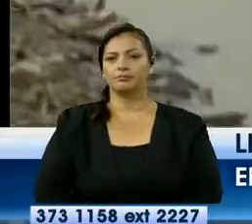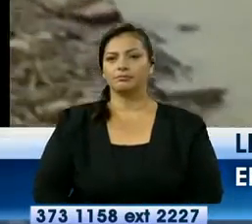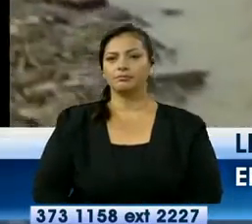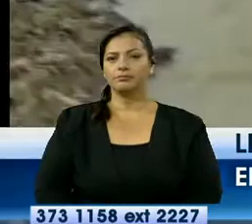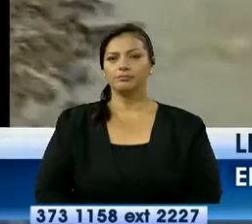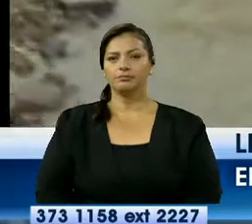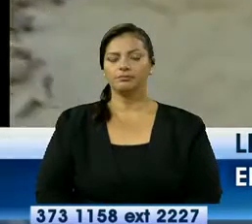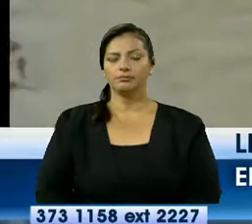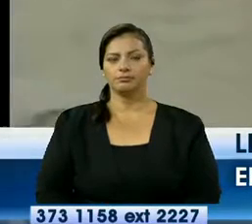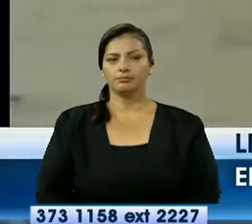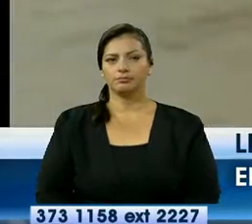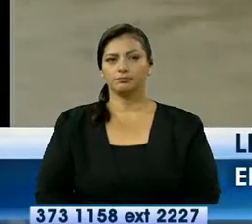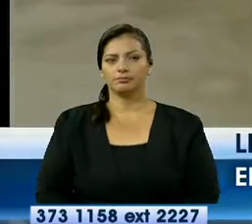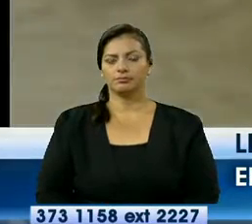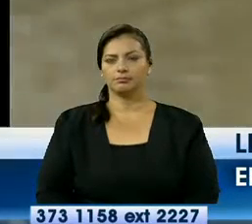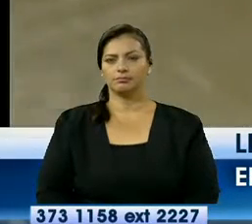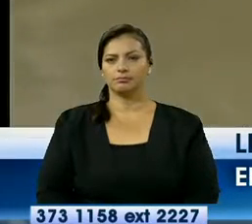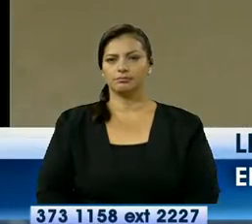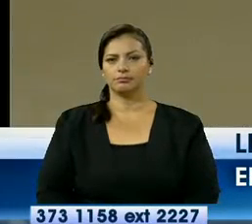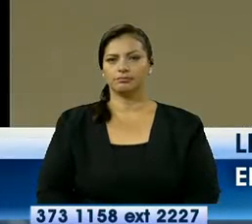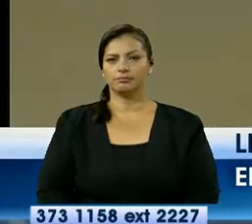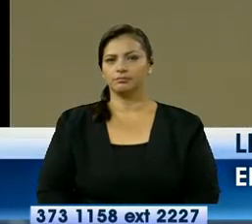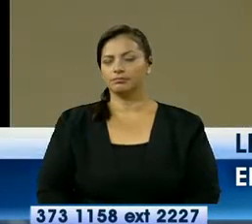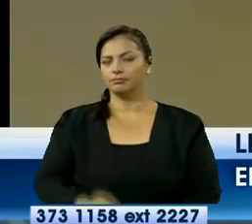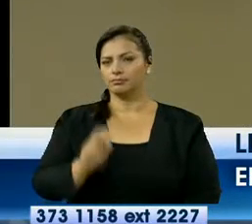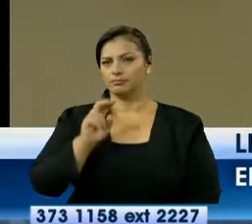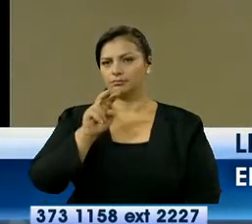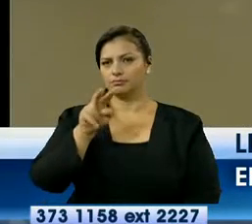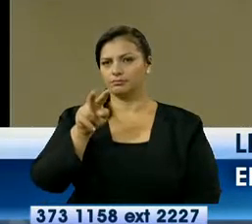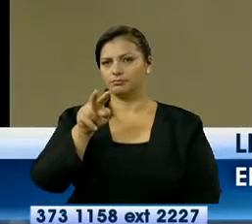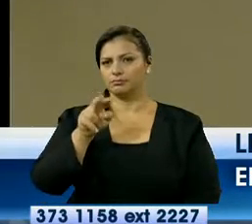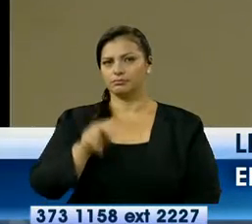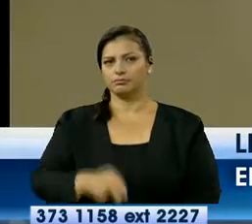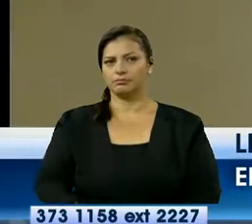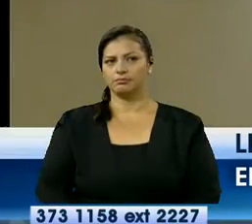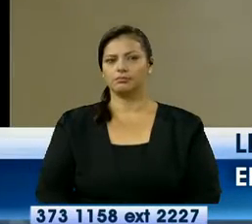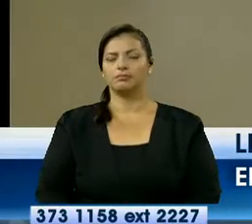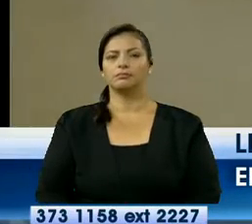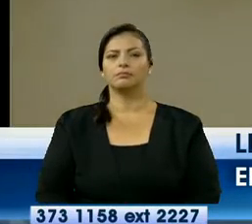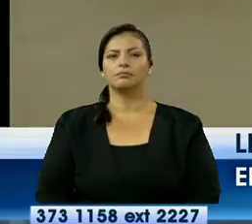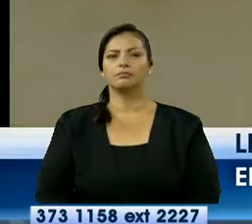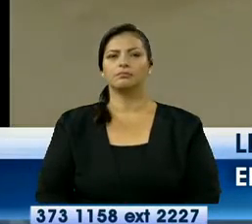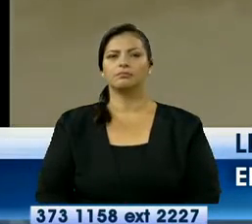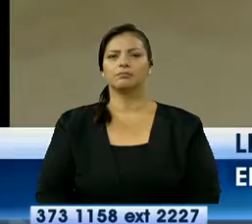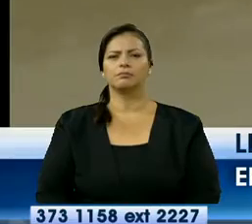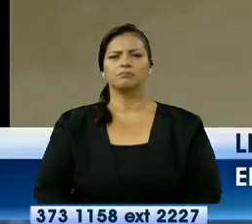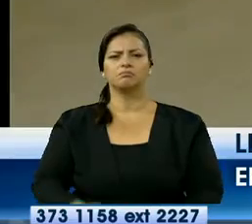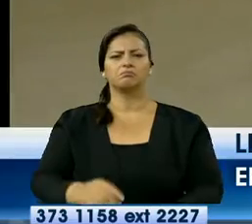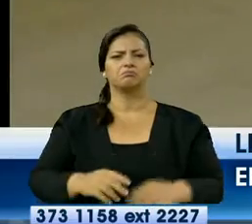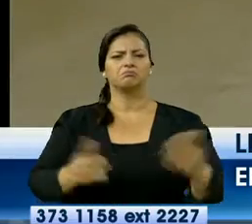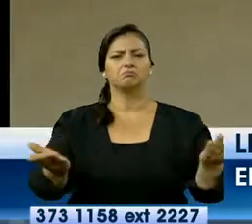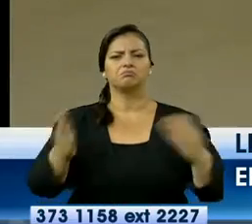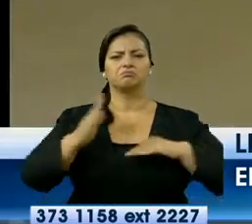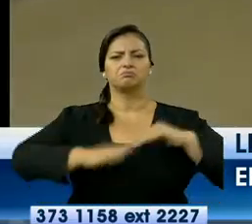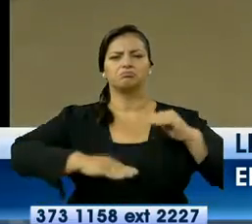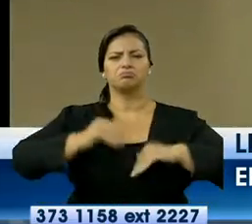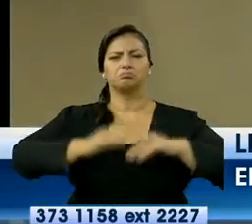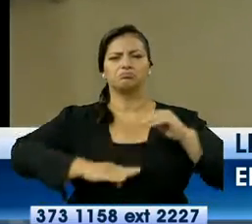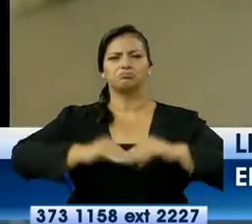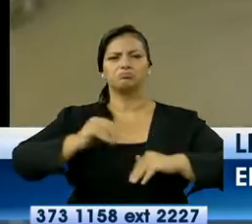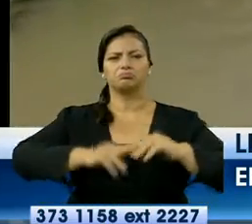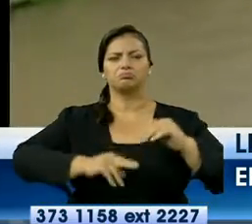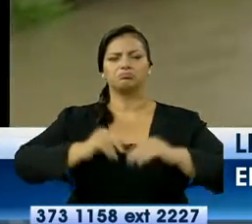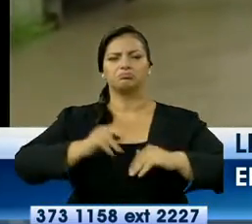gustaría mostrar a los amigos televidentes es los improvisados puentes que deben construir en este